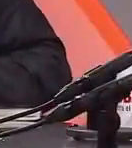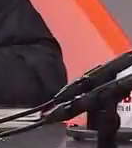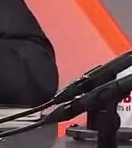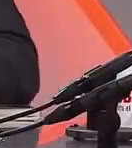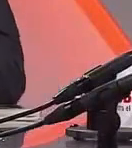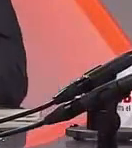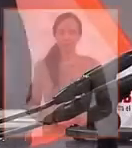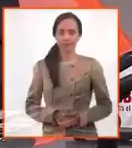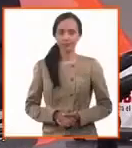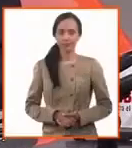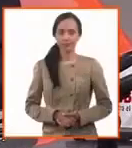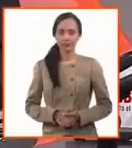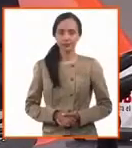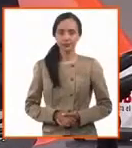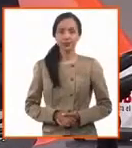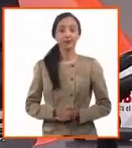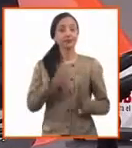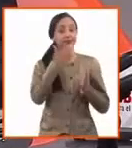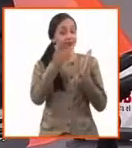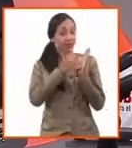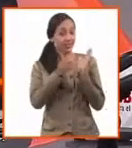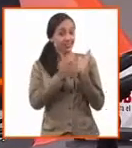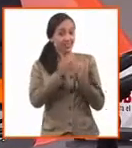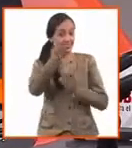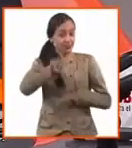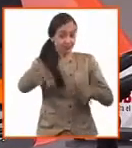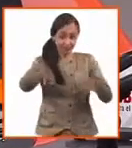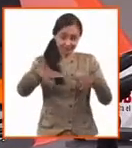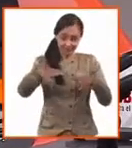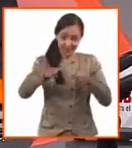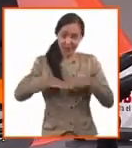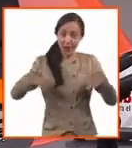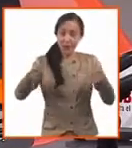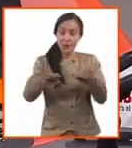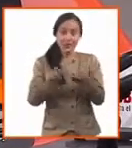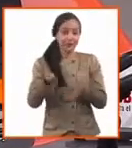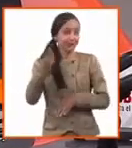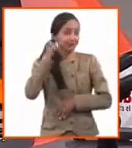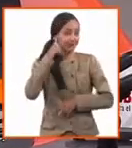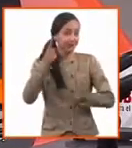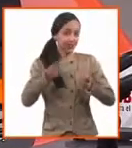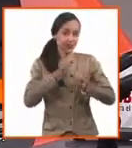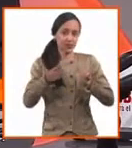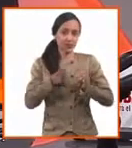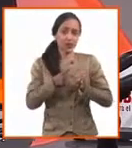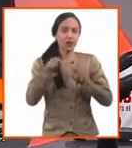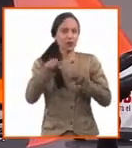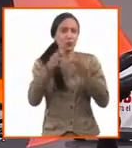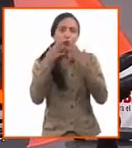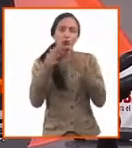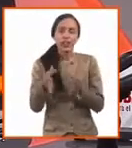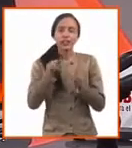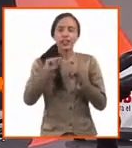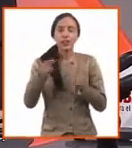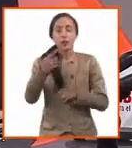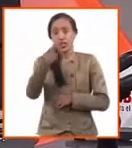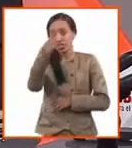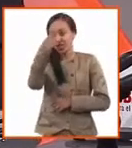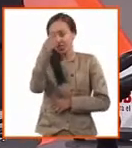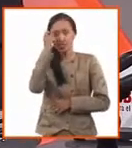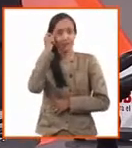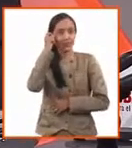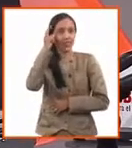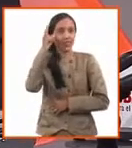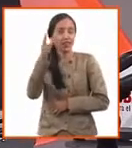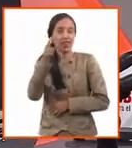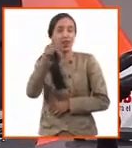muy buenas tardes estimados televidentes y radioyentes ningún tiempo es suficiente para hablar de elche de sus ideas de su impronta de lo que nos llega